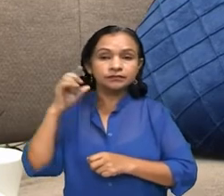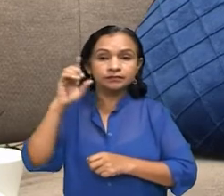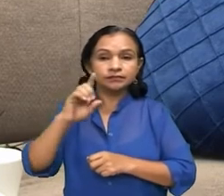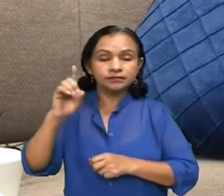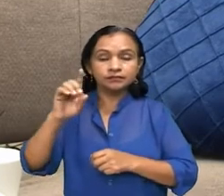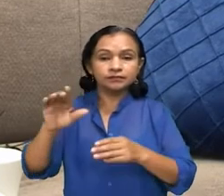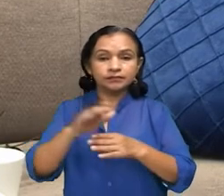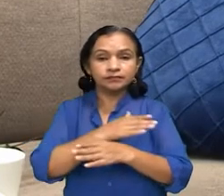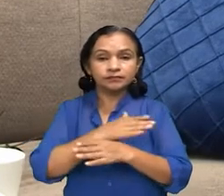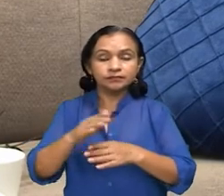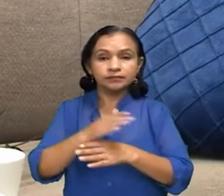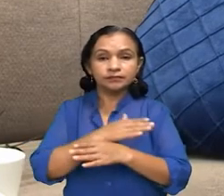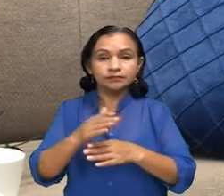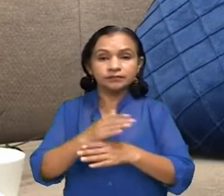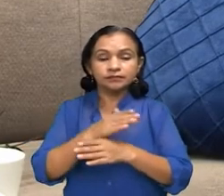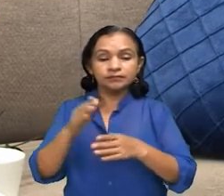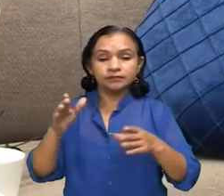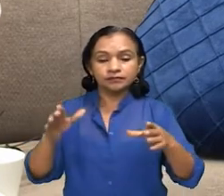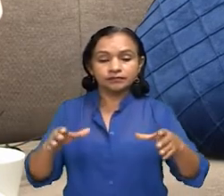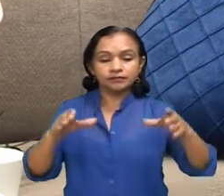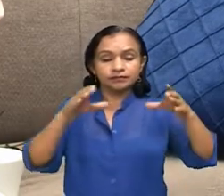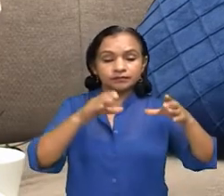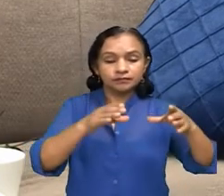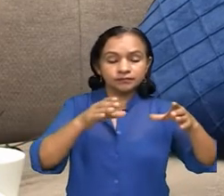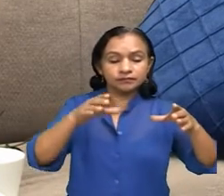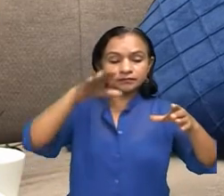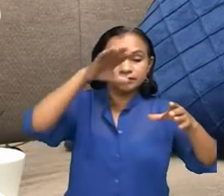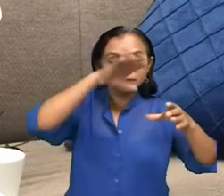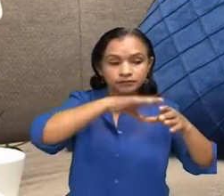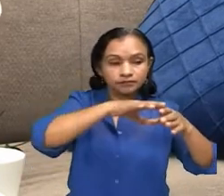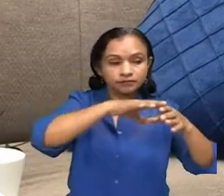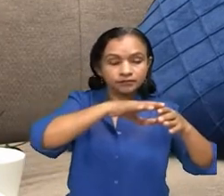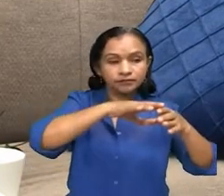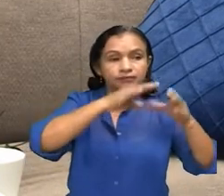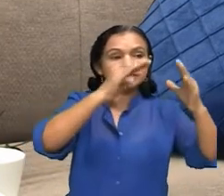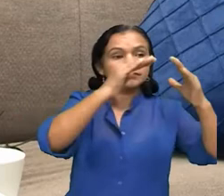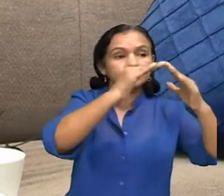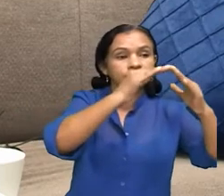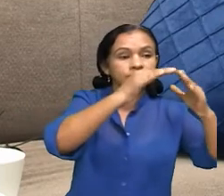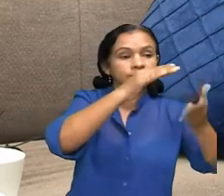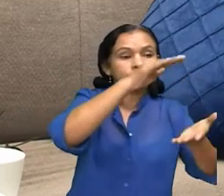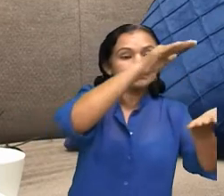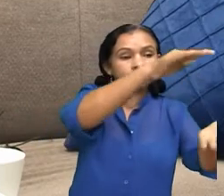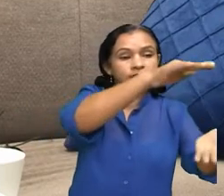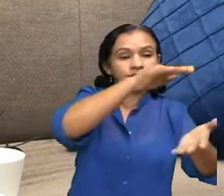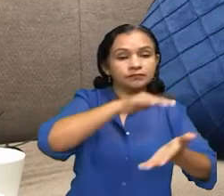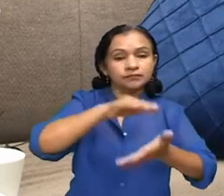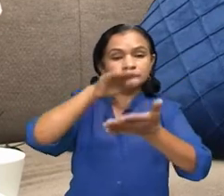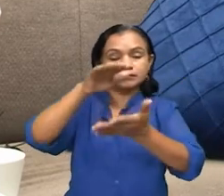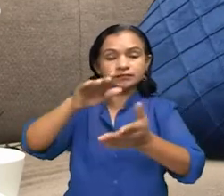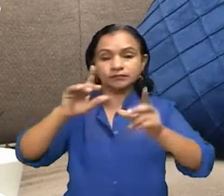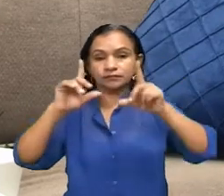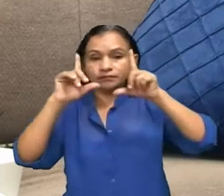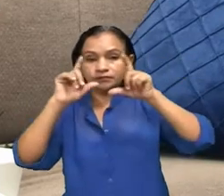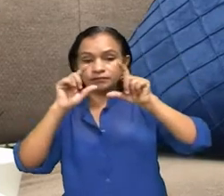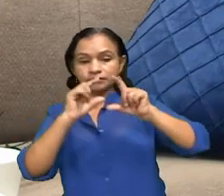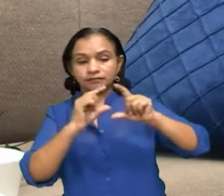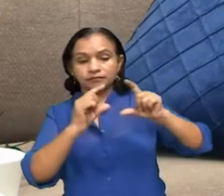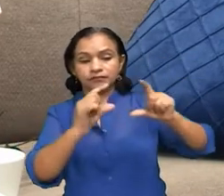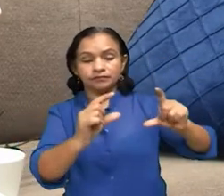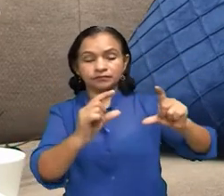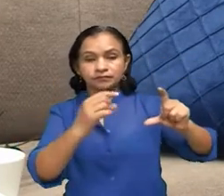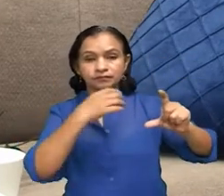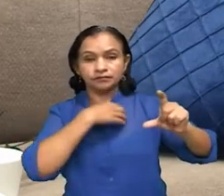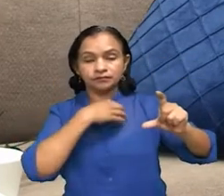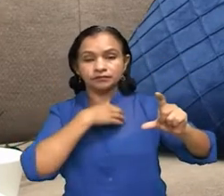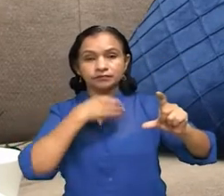diferente. Okay. Y es empacarlo, ¿verdad?, llevarlo a domicilio y ponerle un logo, ¿verdad?, que te identifique y